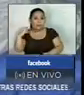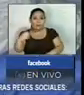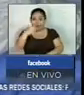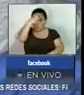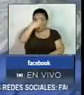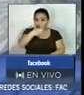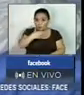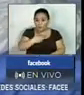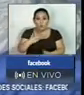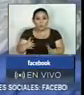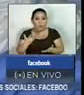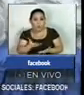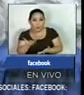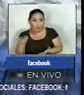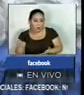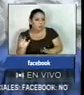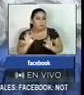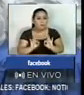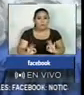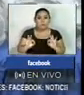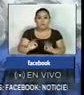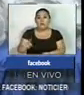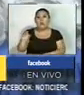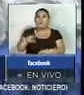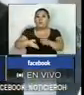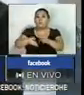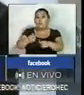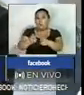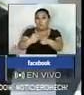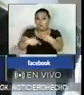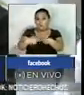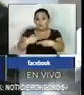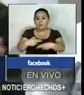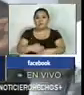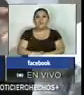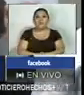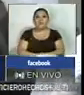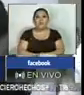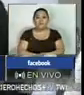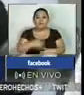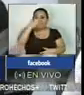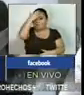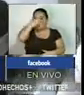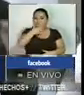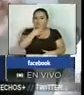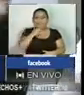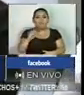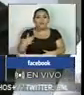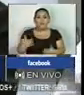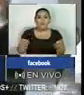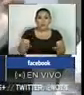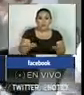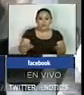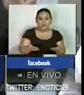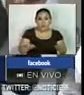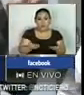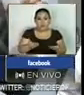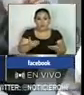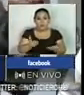hechas con material 100% reciclado. Estas máscaras son elaboradas con